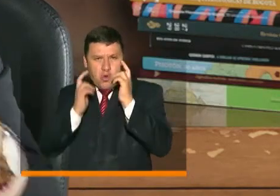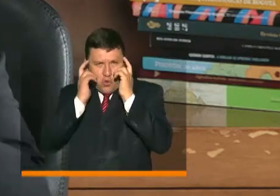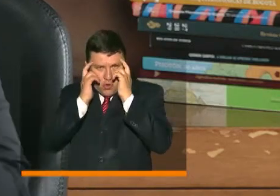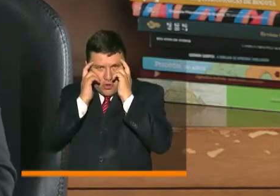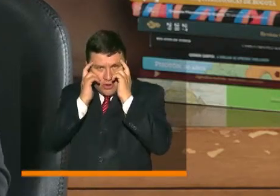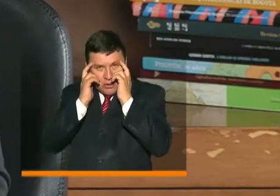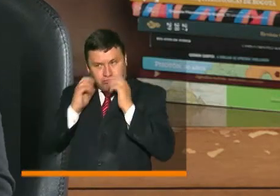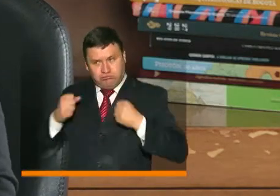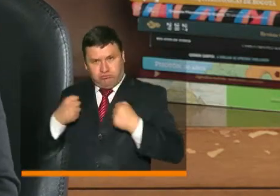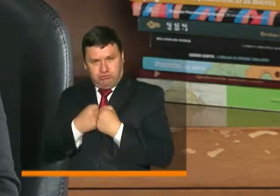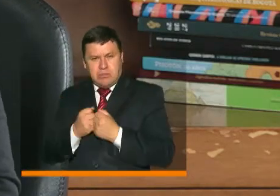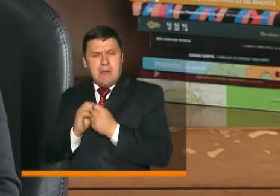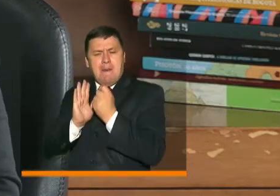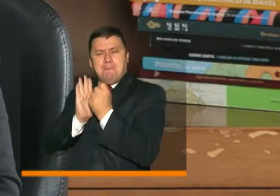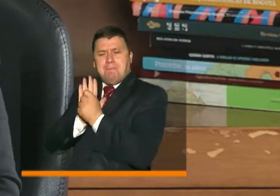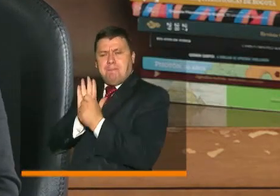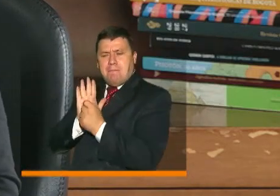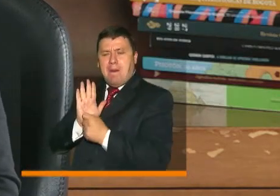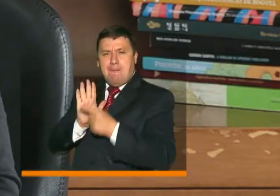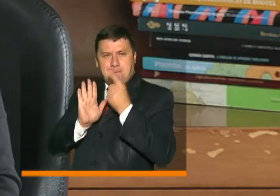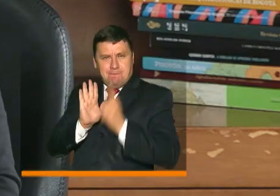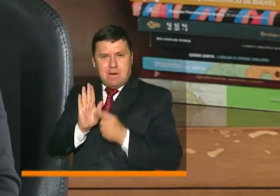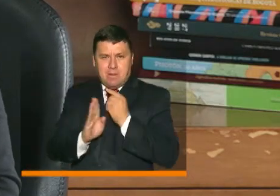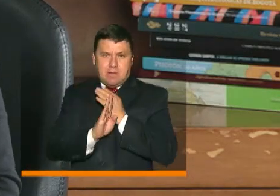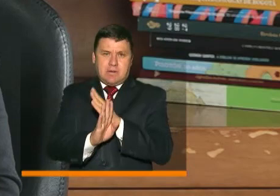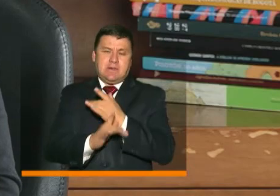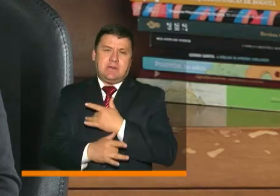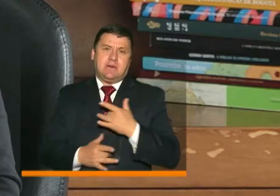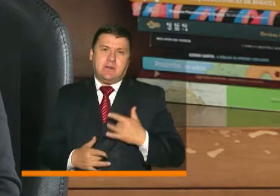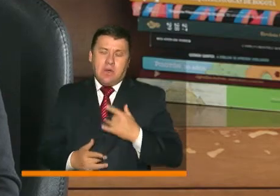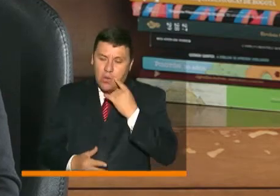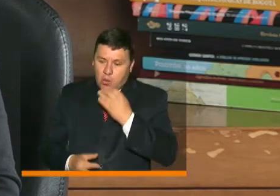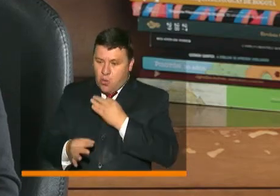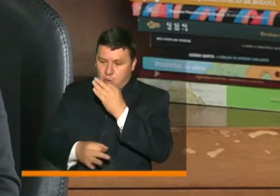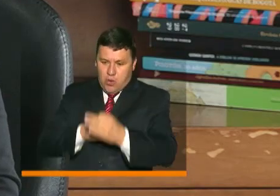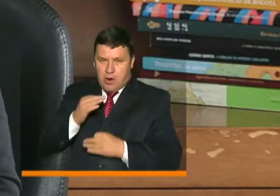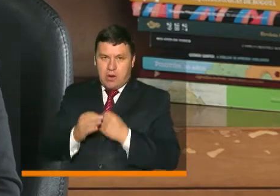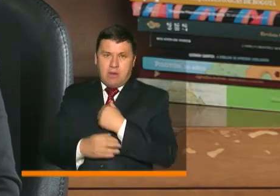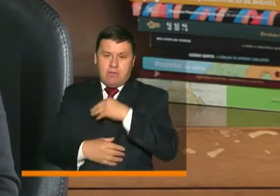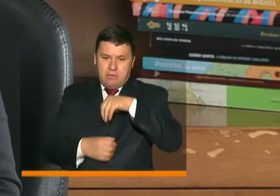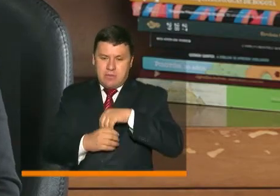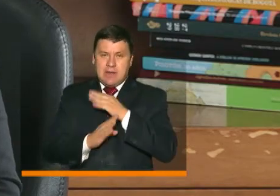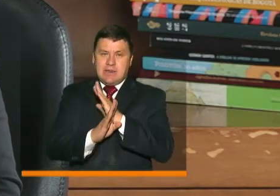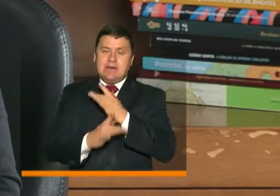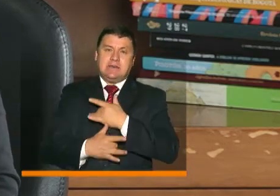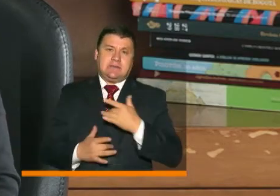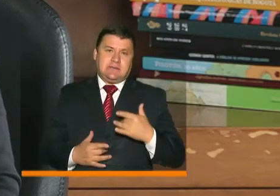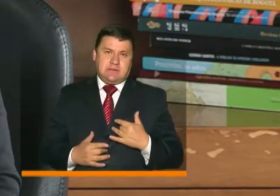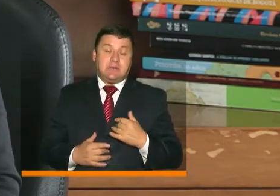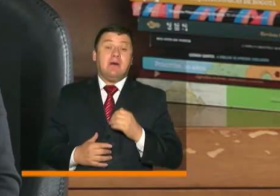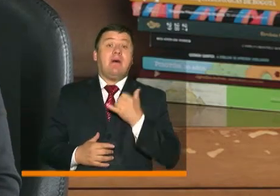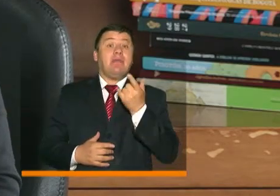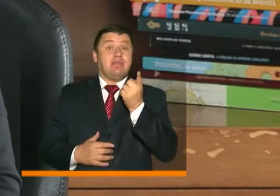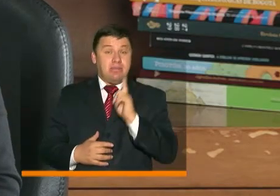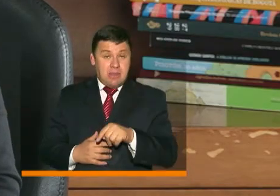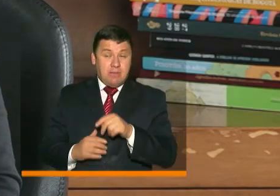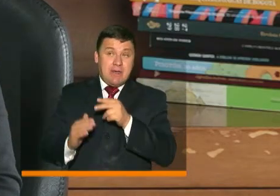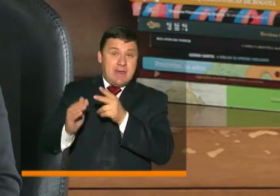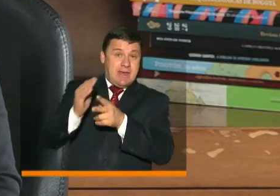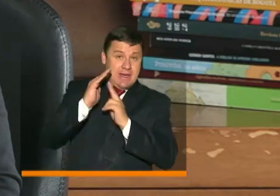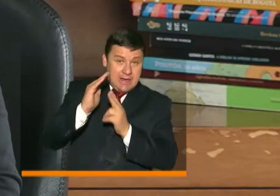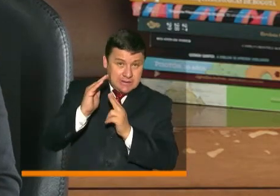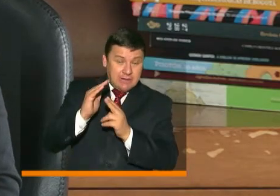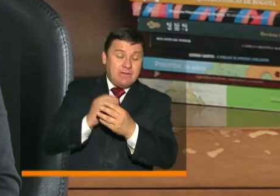conocimiento y por todas las medidas que tienen que definir de bioseguridad, de cuidado y las medidas sanitarias. Igualmente el ICBF, la Consejería